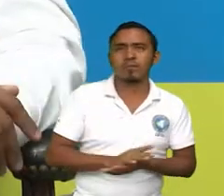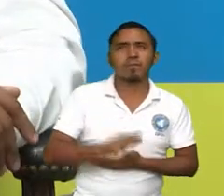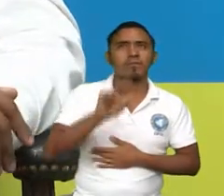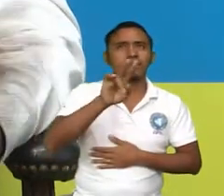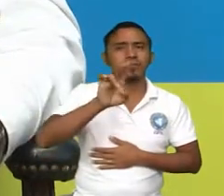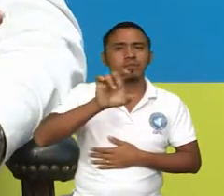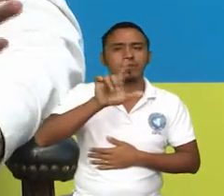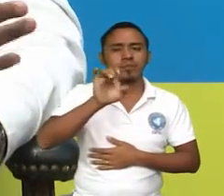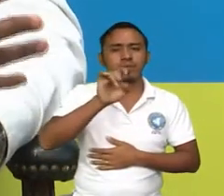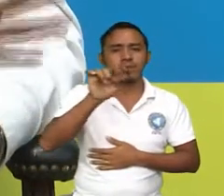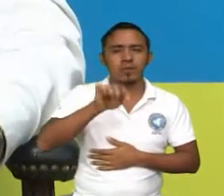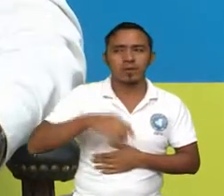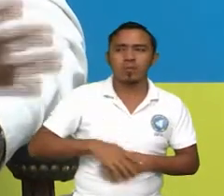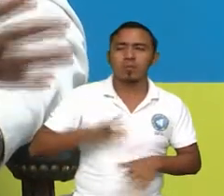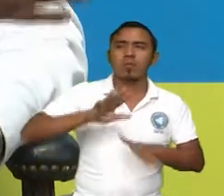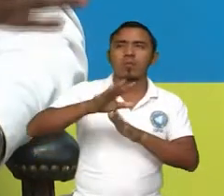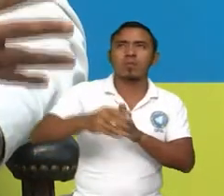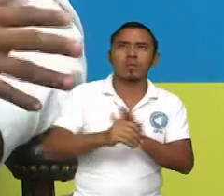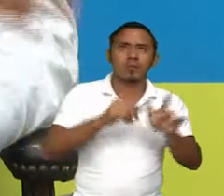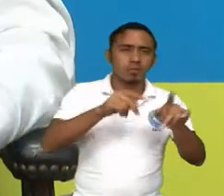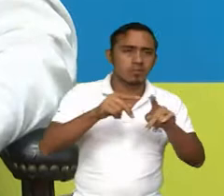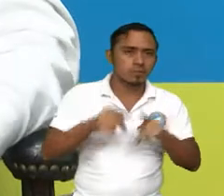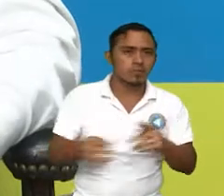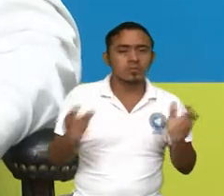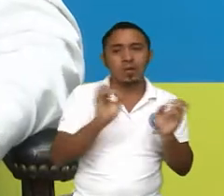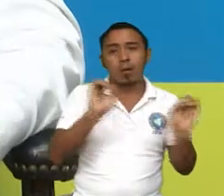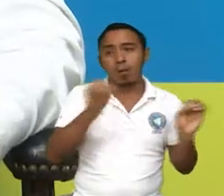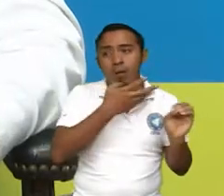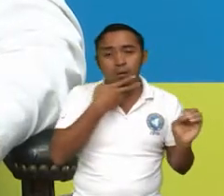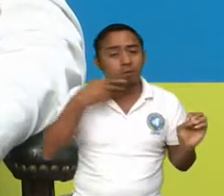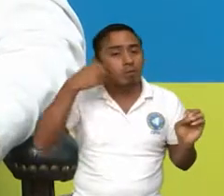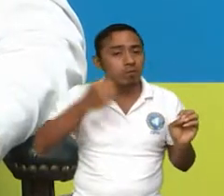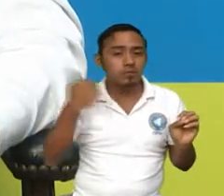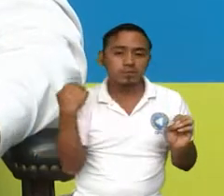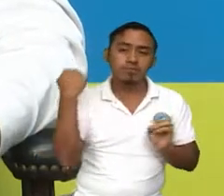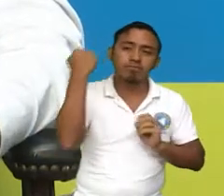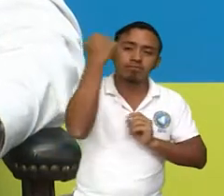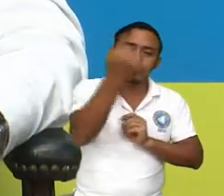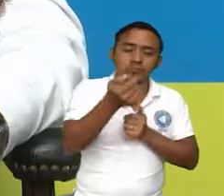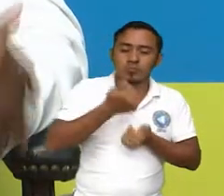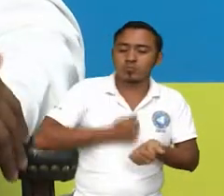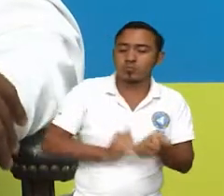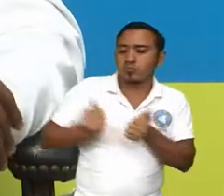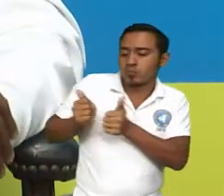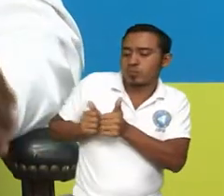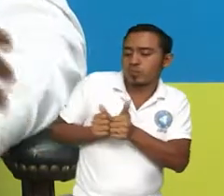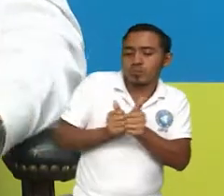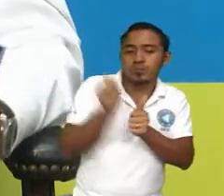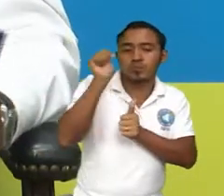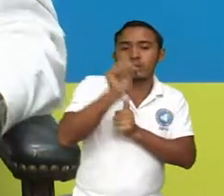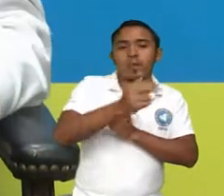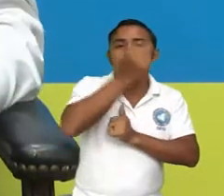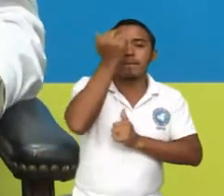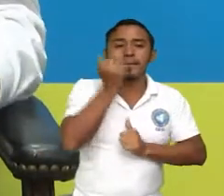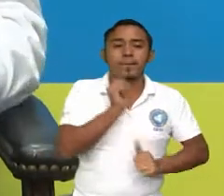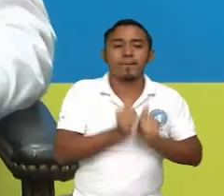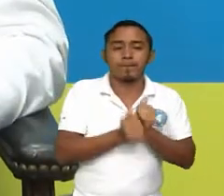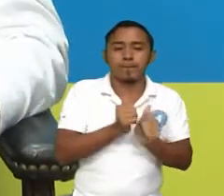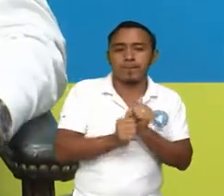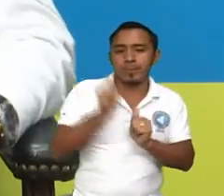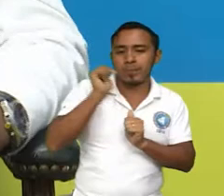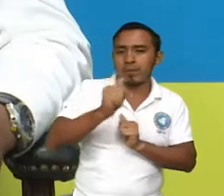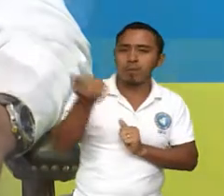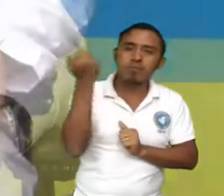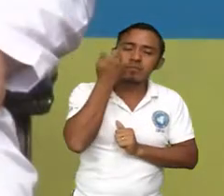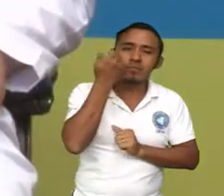cuántas personas llegan cuántos jóvenes o padres de familias en llegar con su hijo a la consulta por este padecimiento